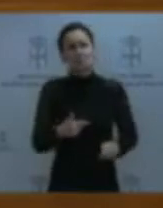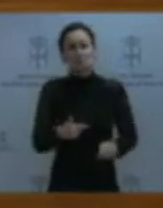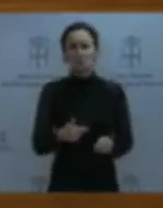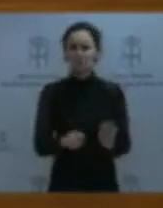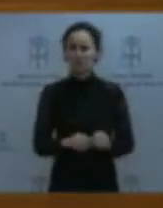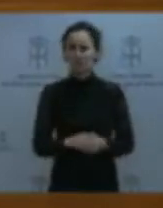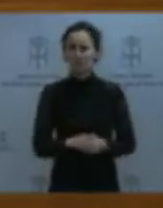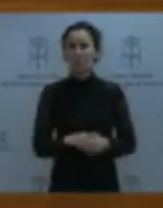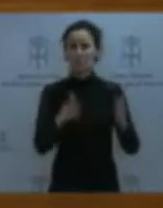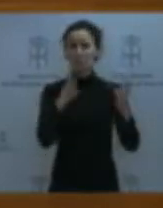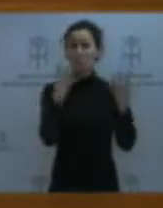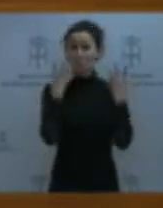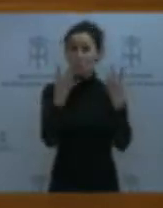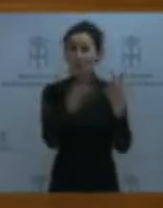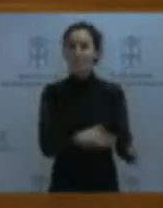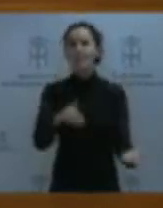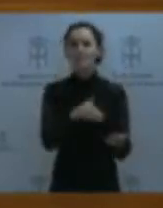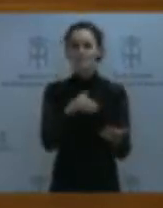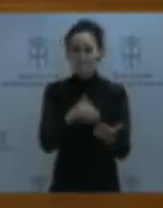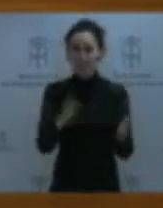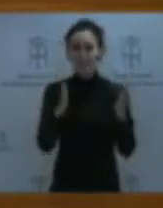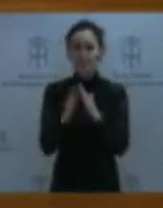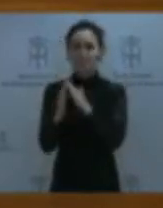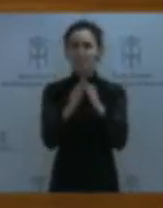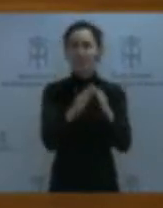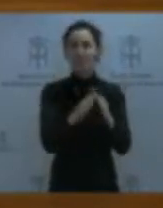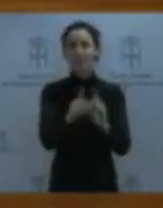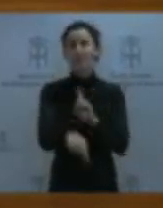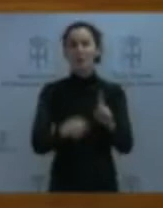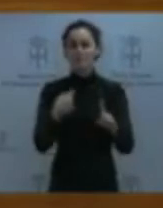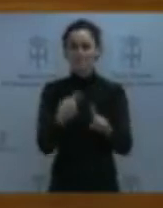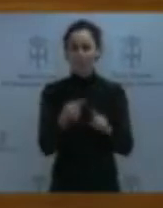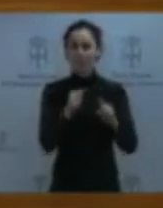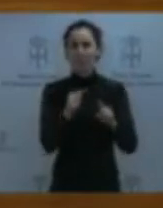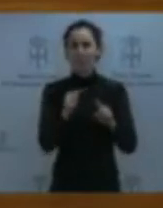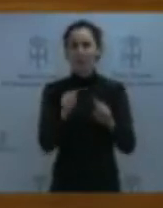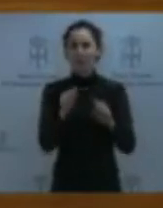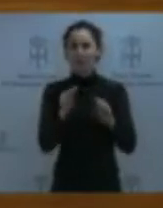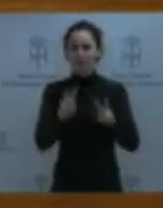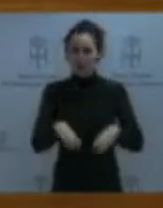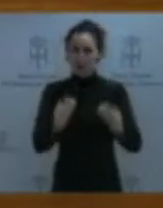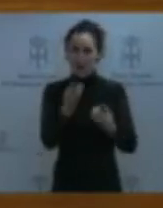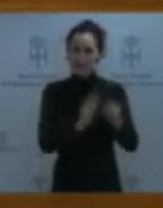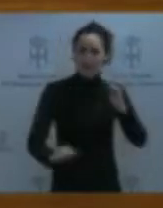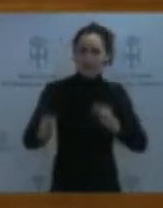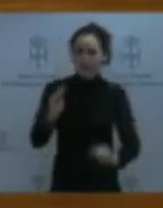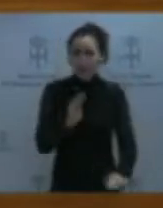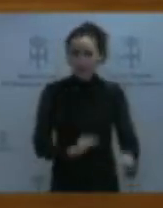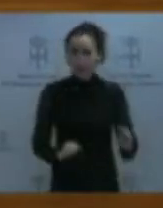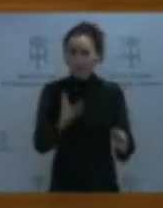más de 9.000 viviendas, es que las estamos rehabilitando, lo que conlleva una utilización de recursos importantes,